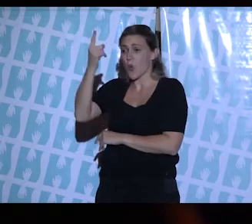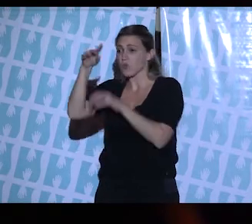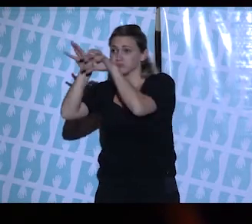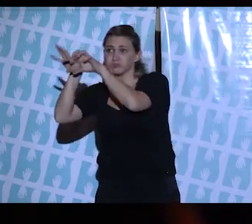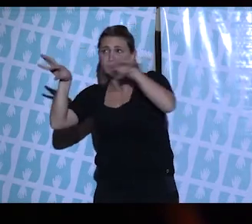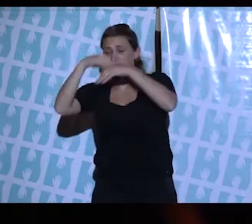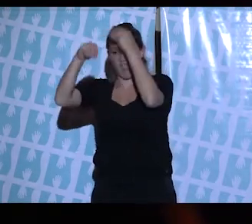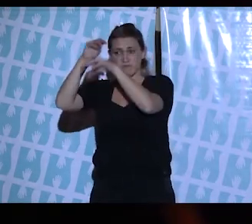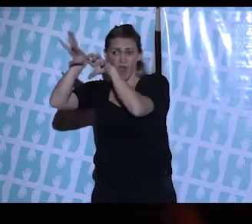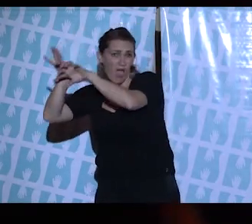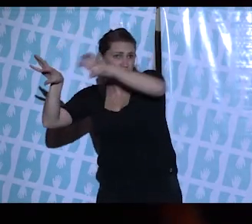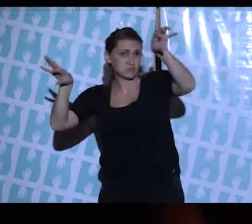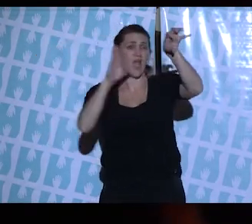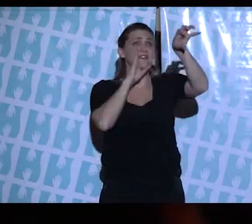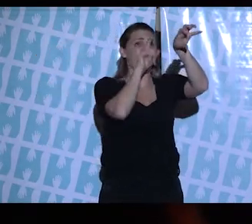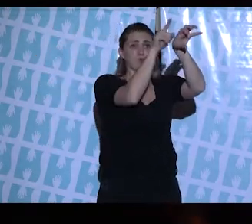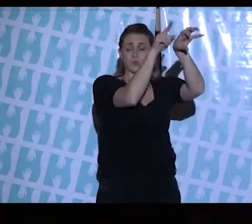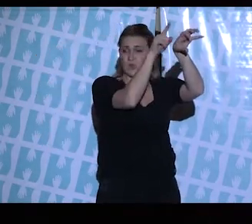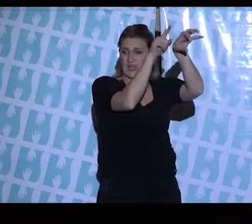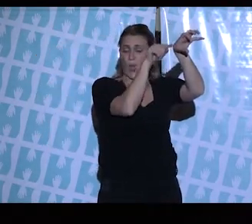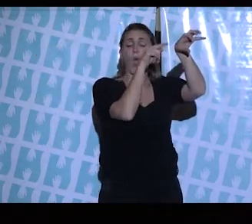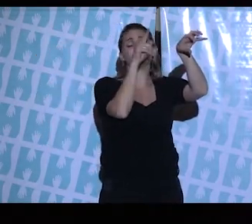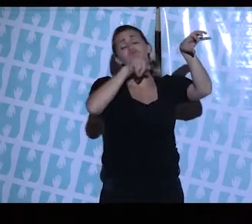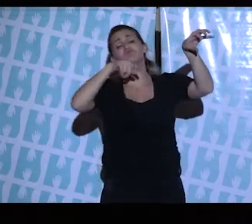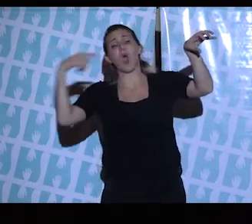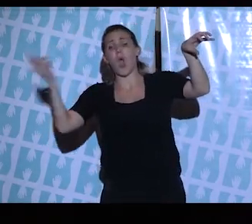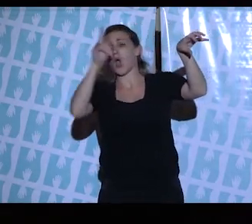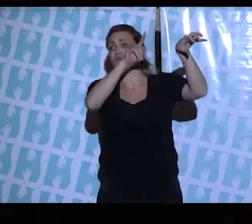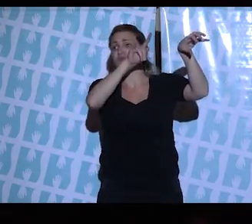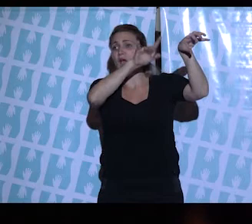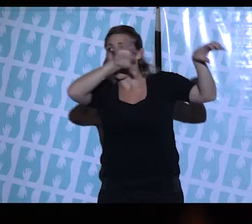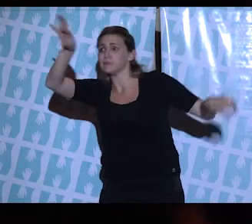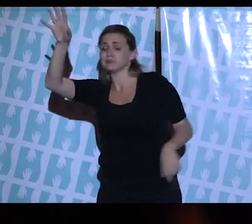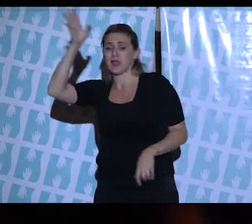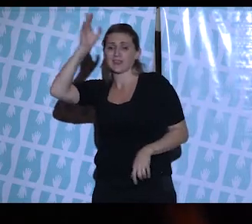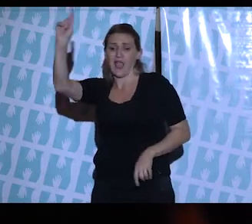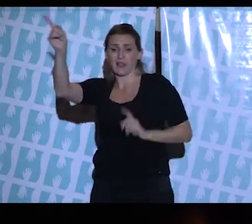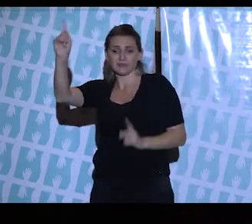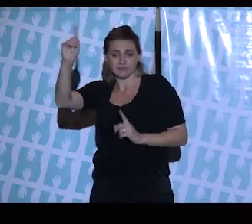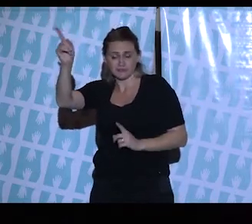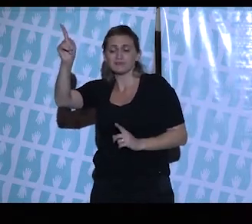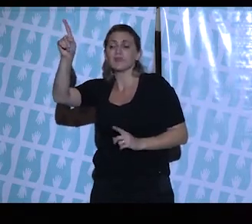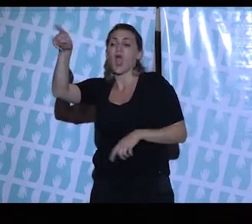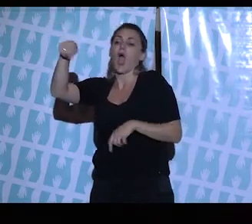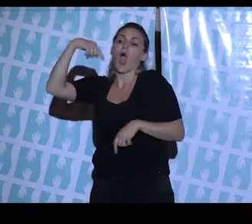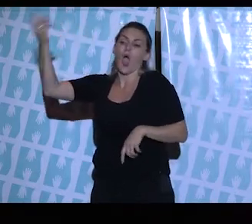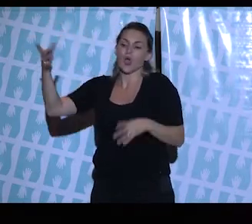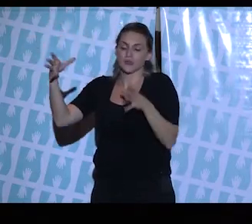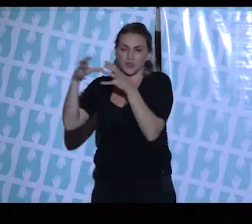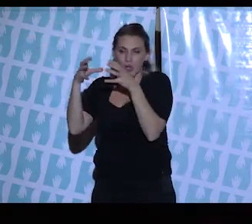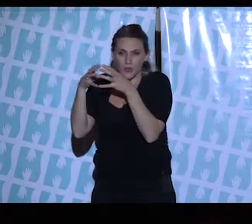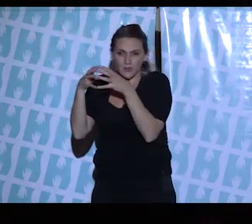Estados Unidos, otra parte residía en Italia y una tercera parte